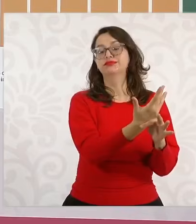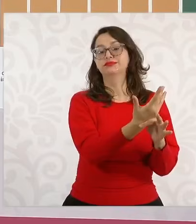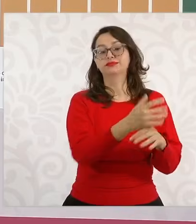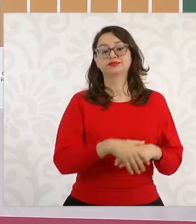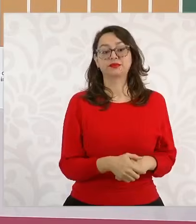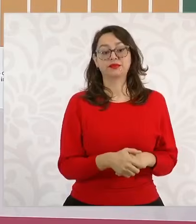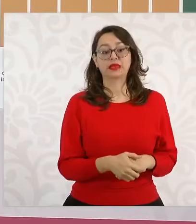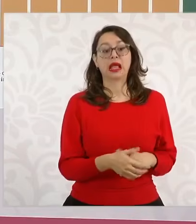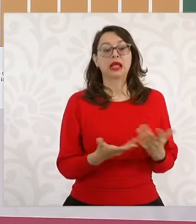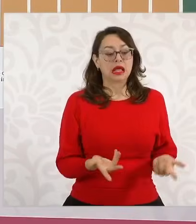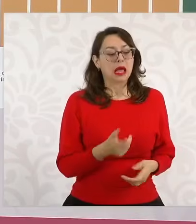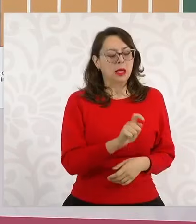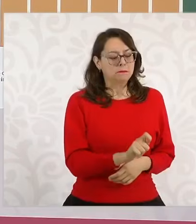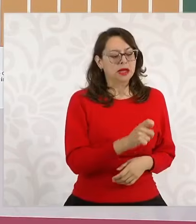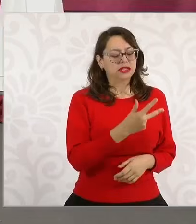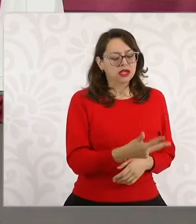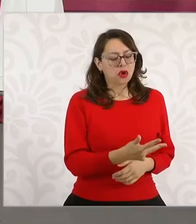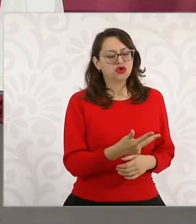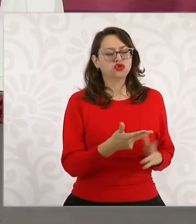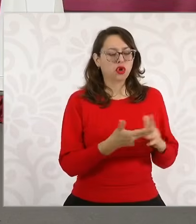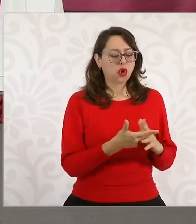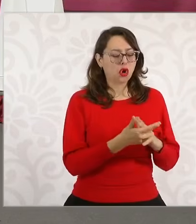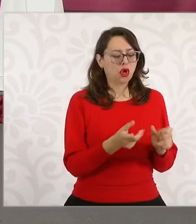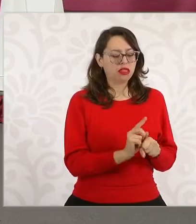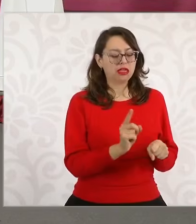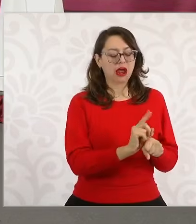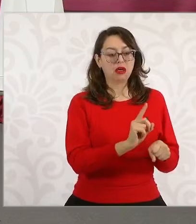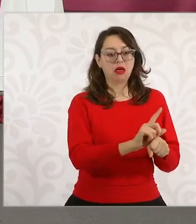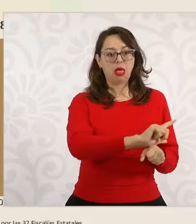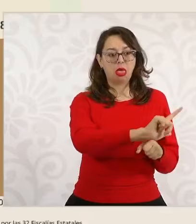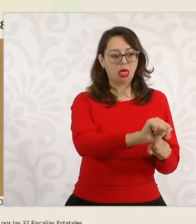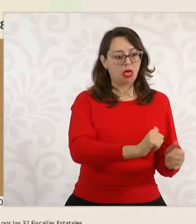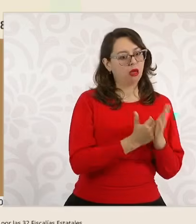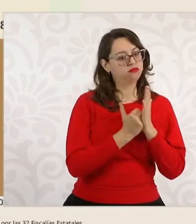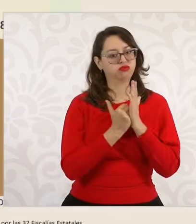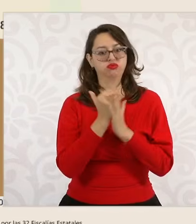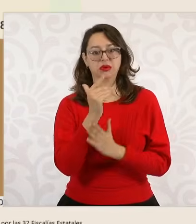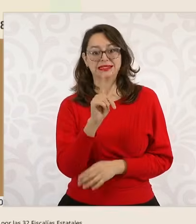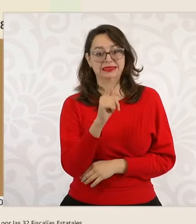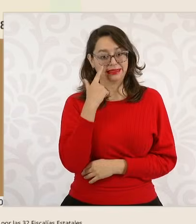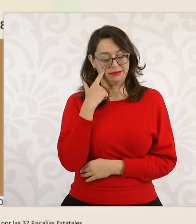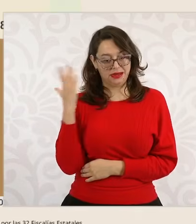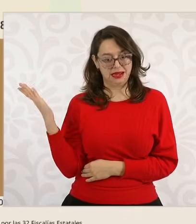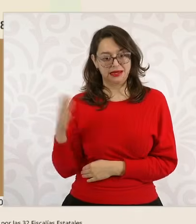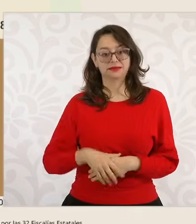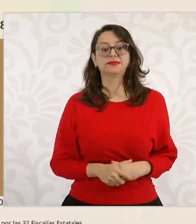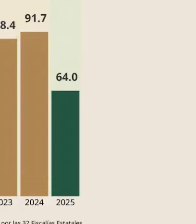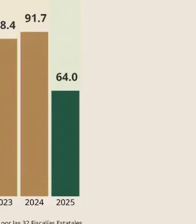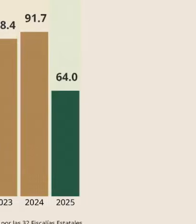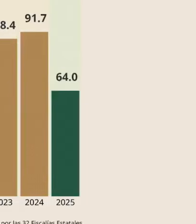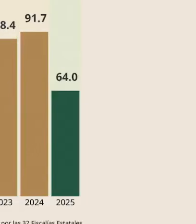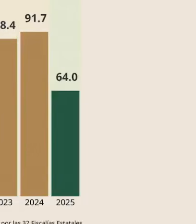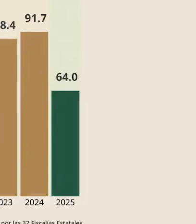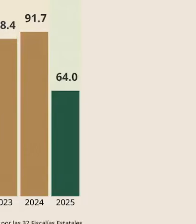De 28 homicidios diarios a 70 homicidios diarios. Peña Nieto comenzó a bajar y